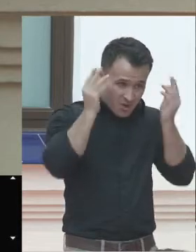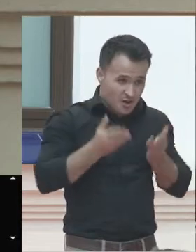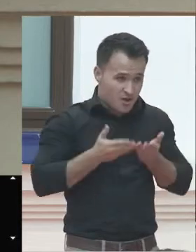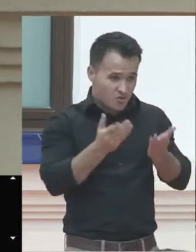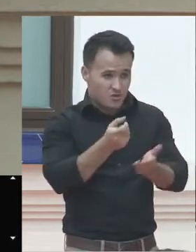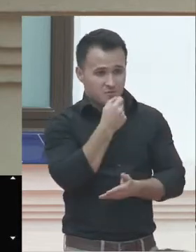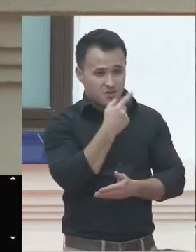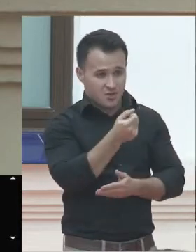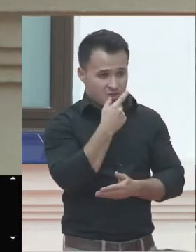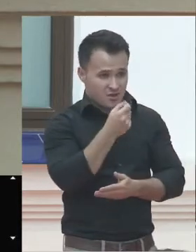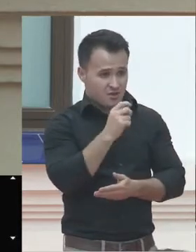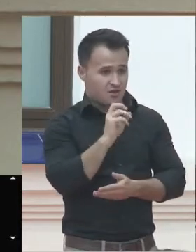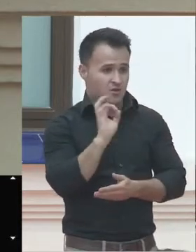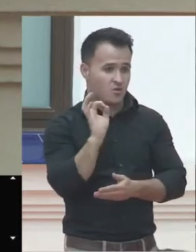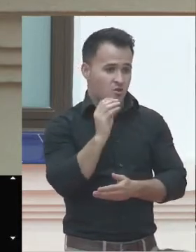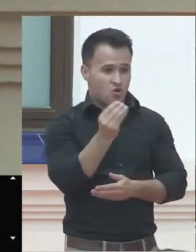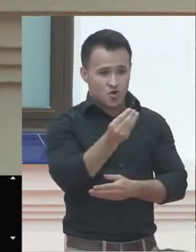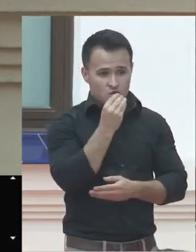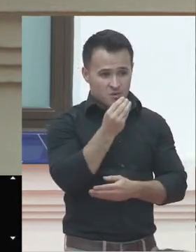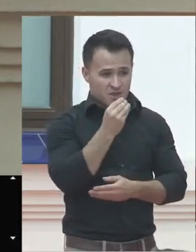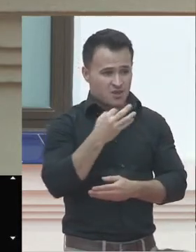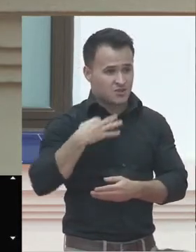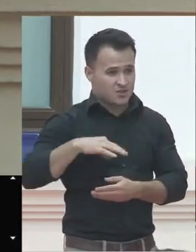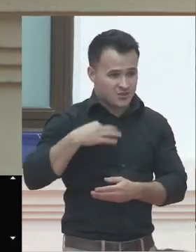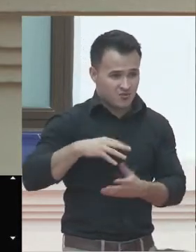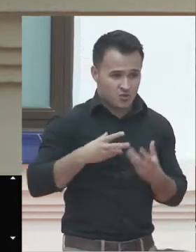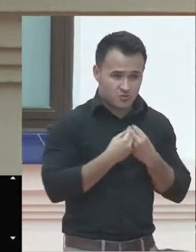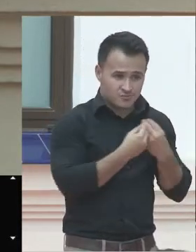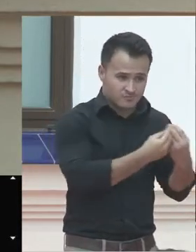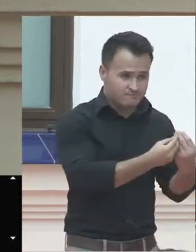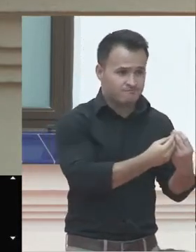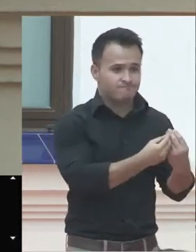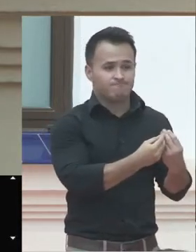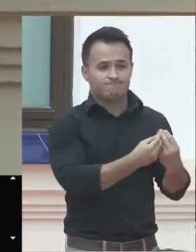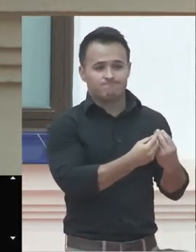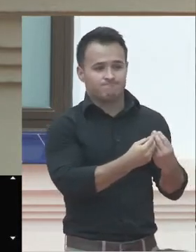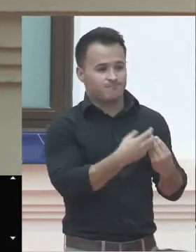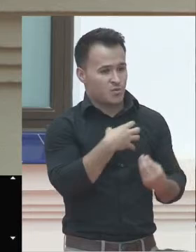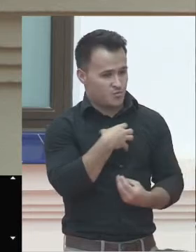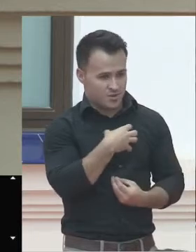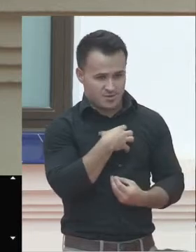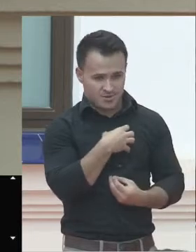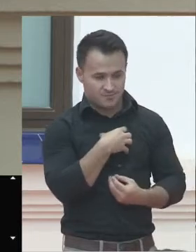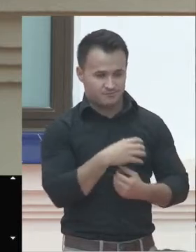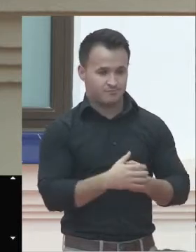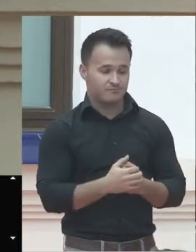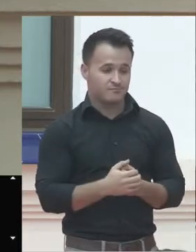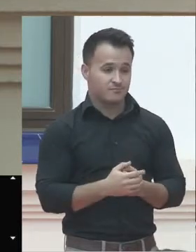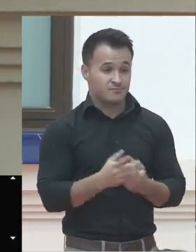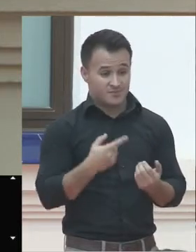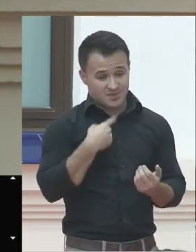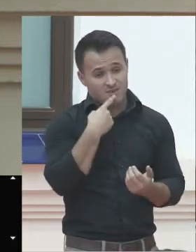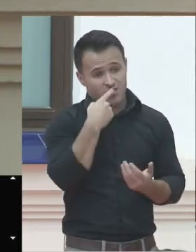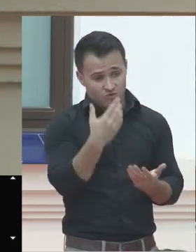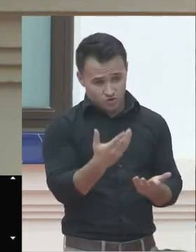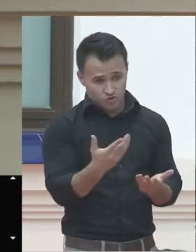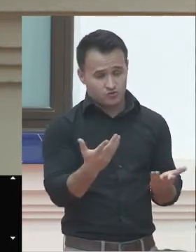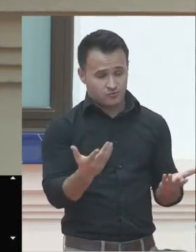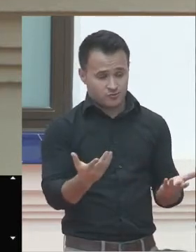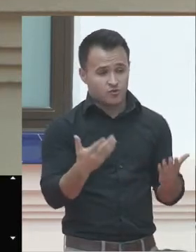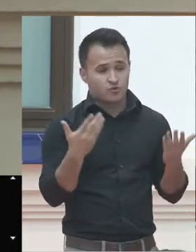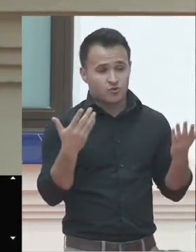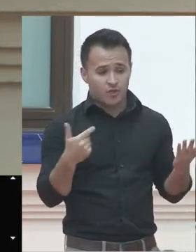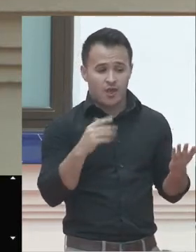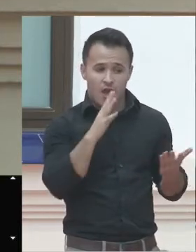de llevarle al servicio al pasajero con discapacidad. Dicho esto, pues